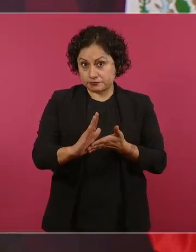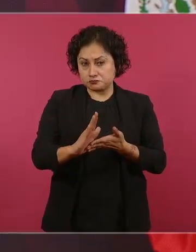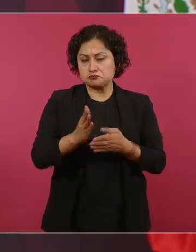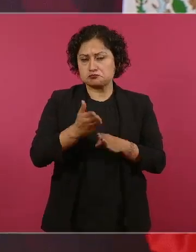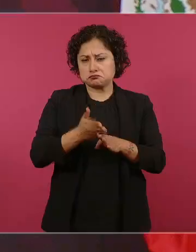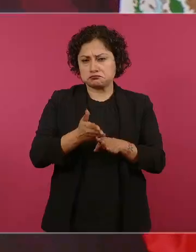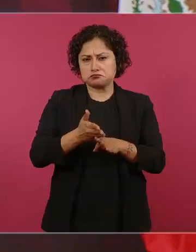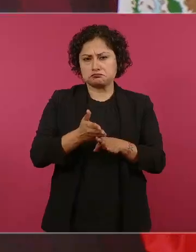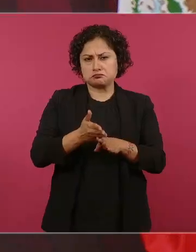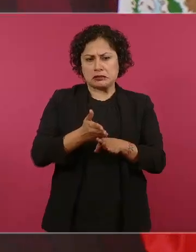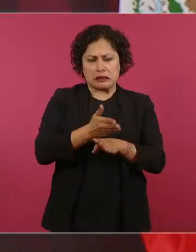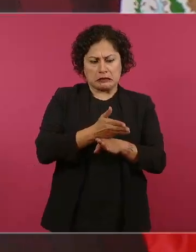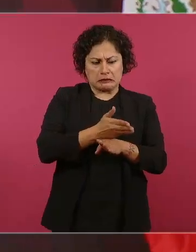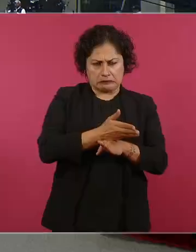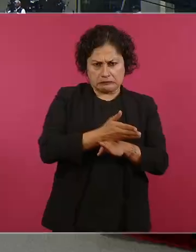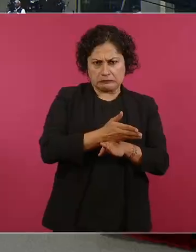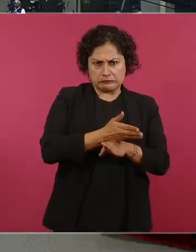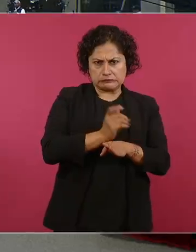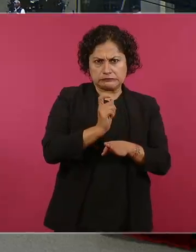en los últimos tiempos,